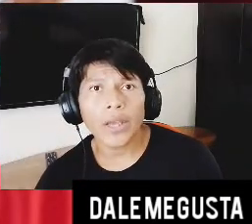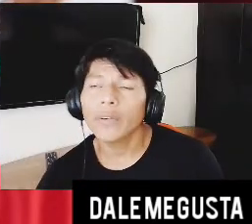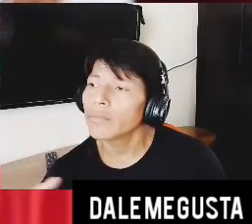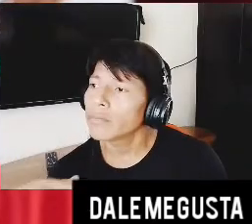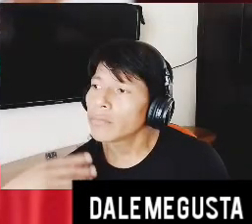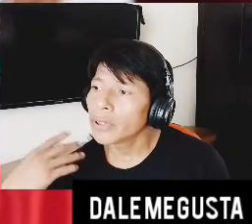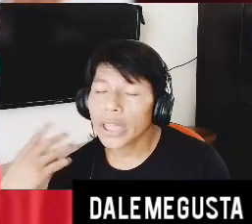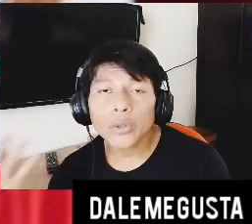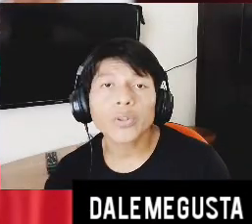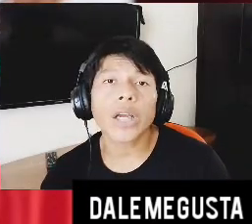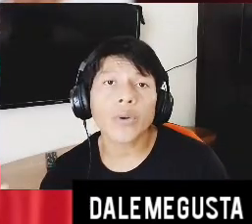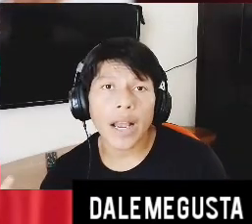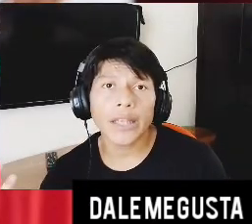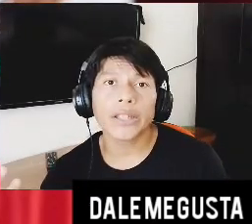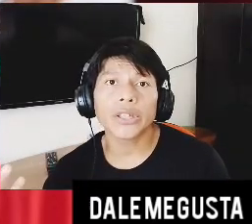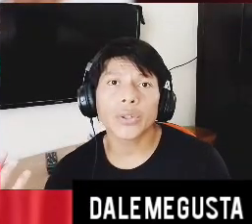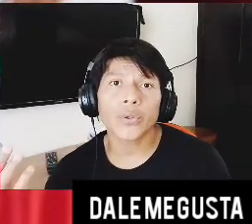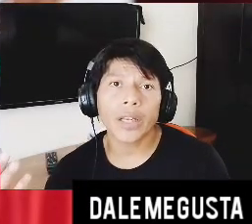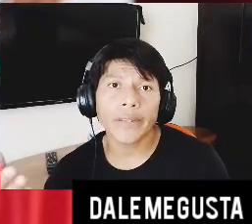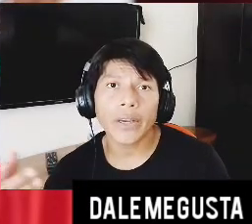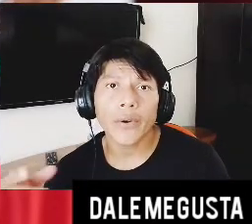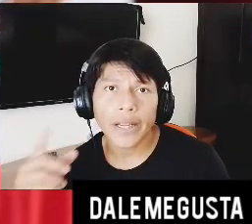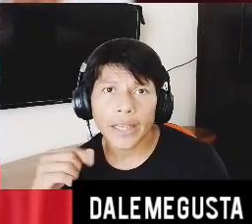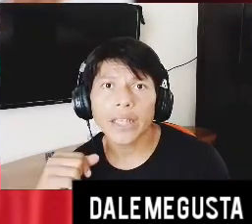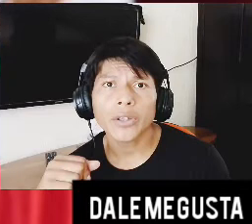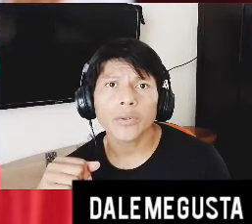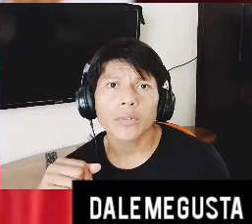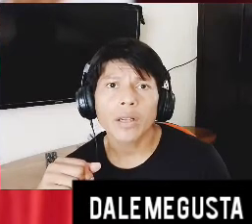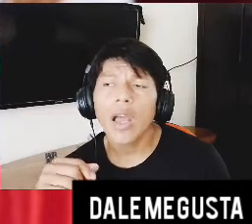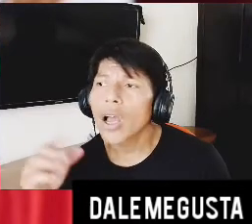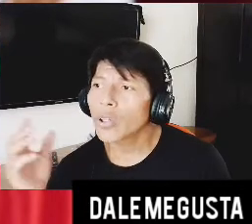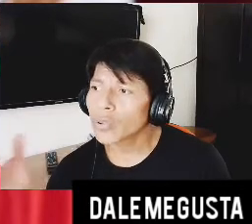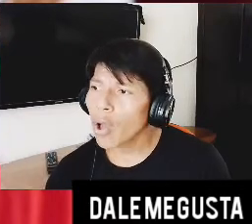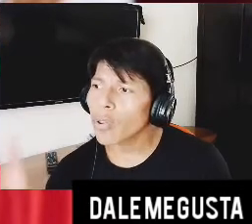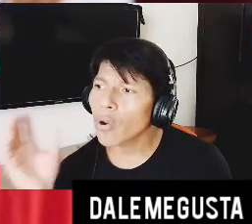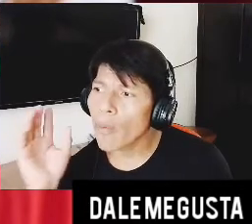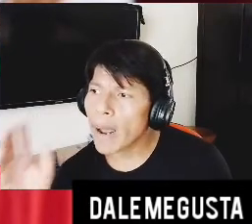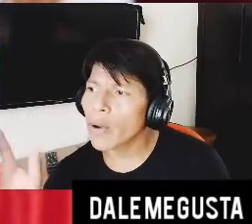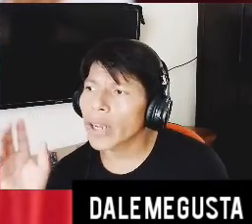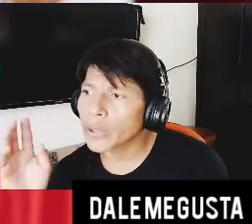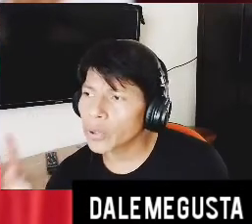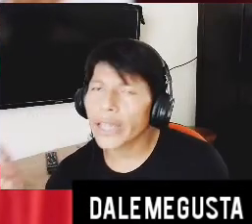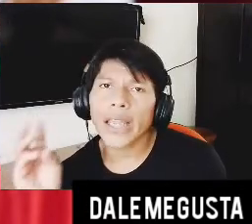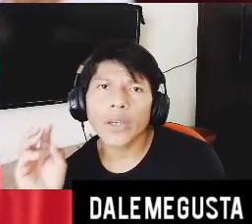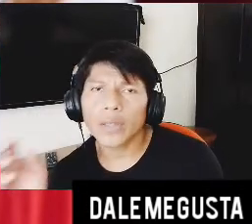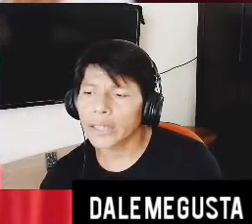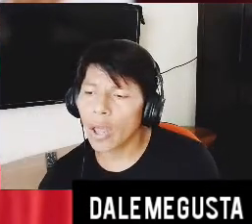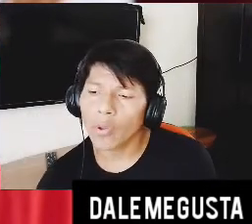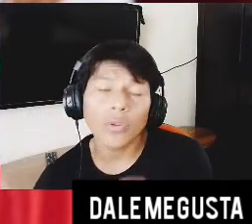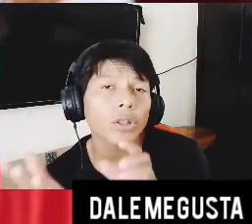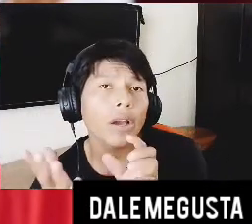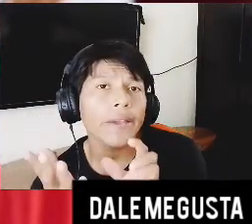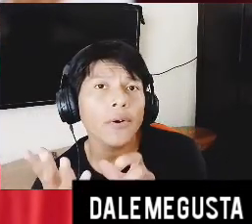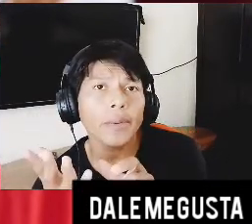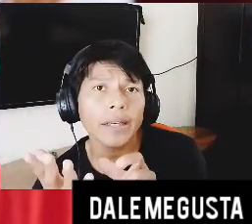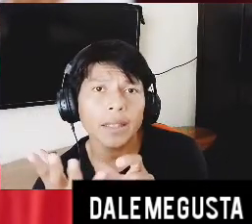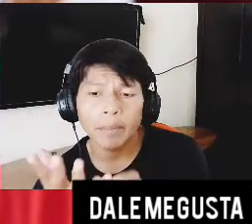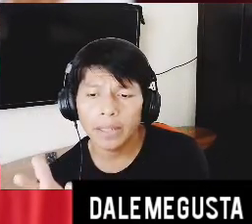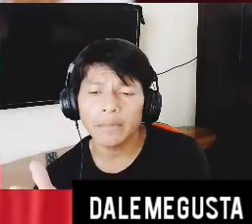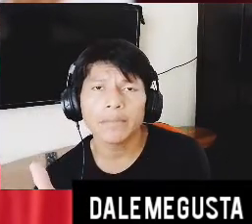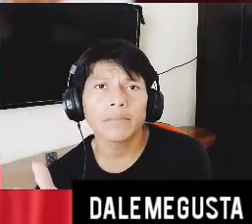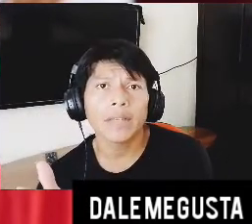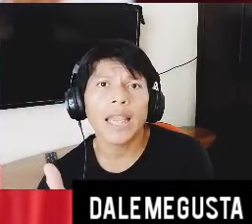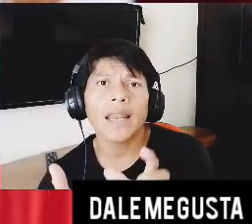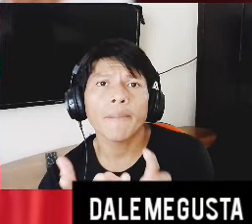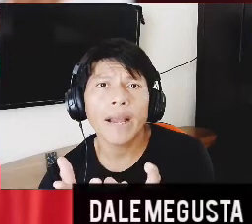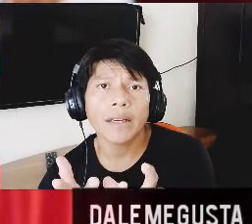¿Ya lo vieron? ¿Ya escucharon al inicio del video, en el intro? Todo lo malo que sucede en un estado donde todavía gobierna el